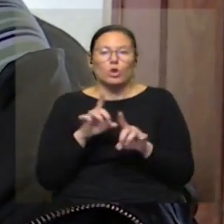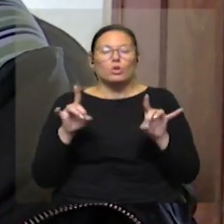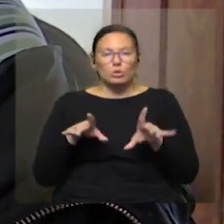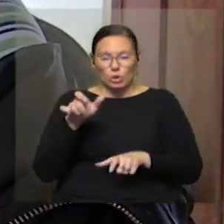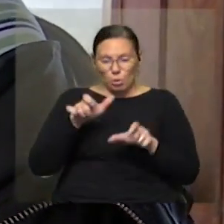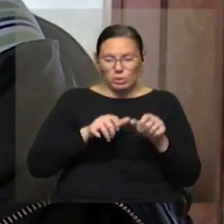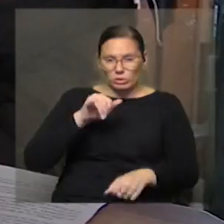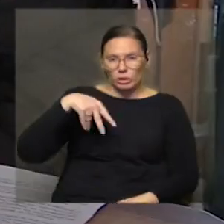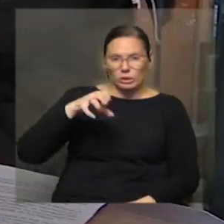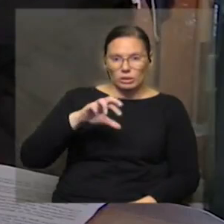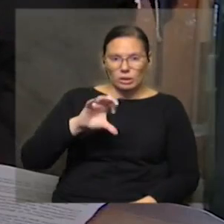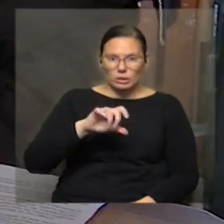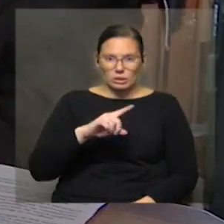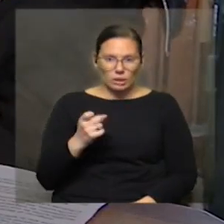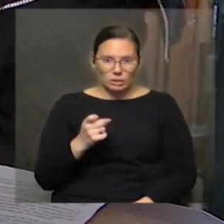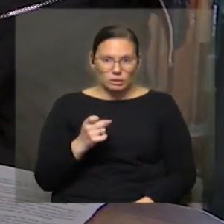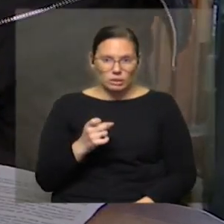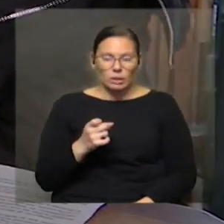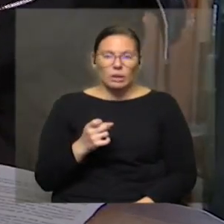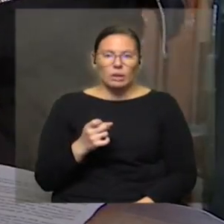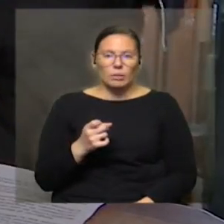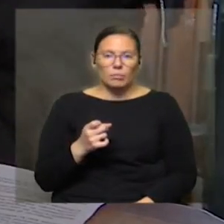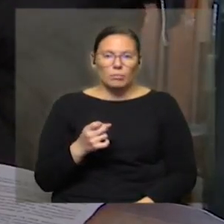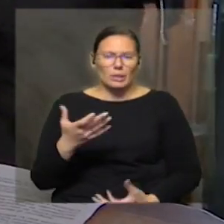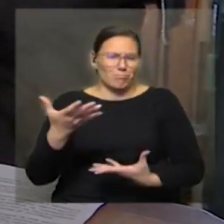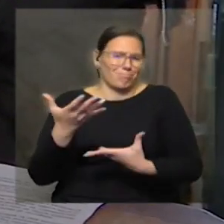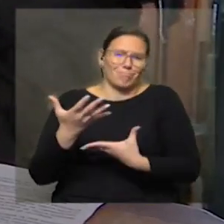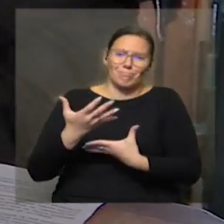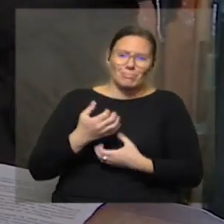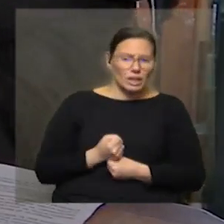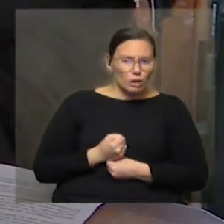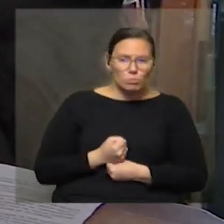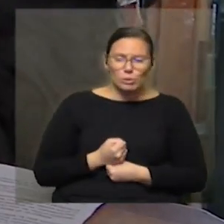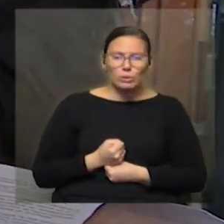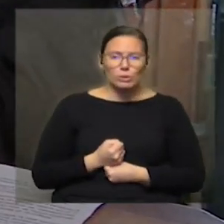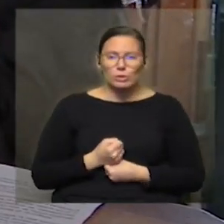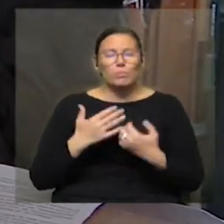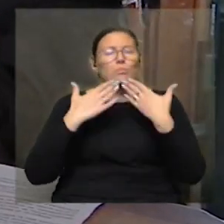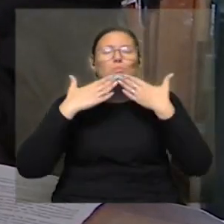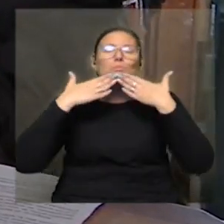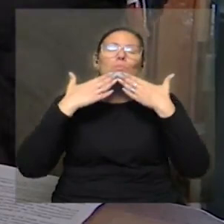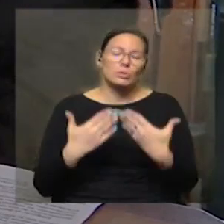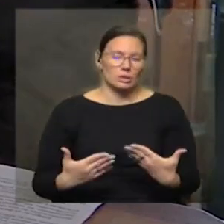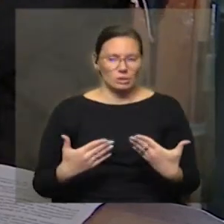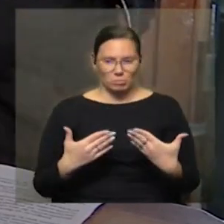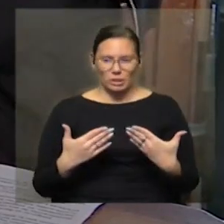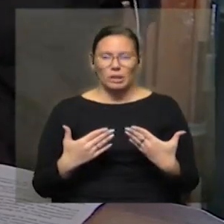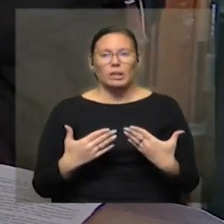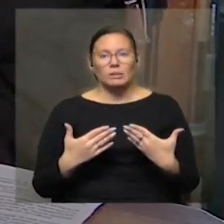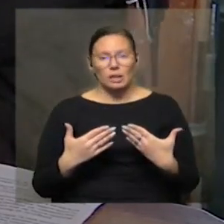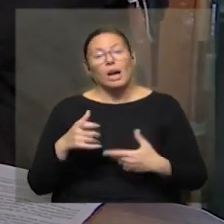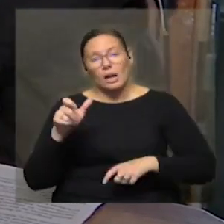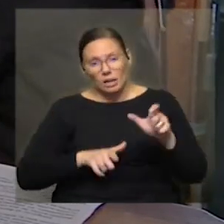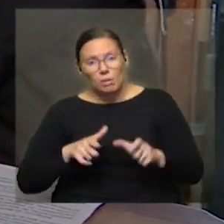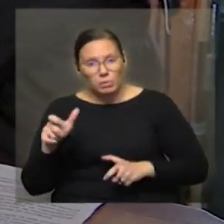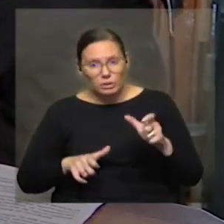personas intersex. Hemos recibido muchísimo apoyo y muchísimas gracias a por eso, a la